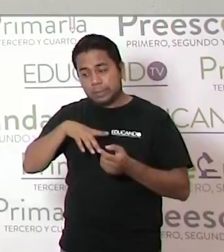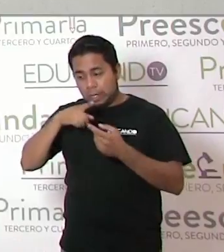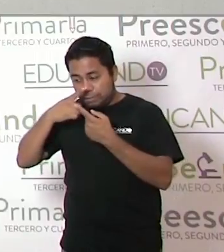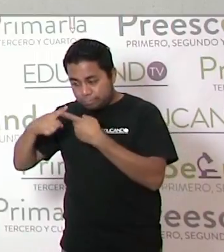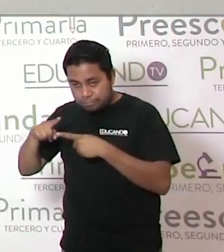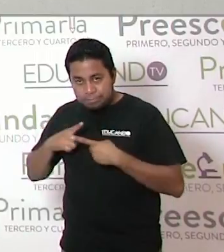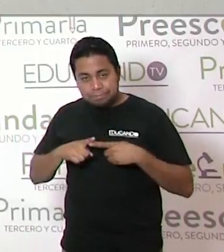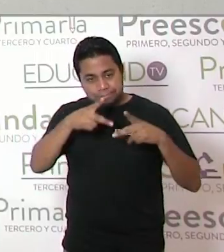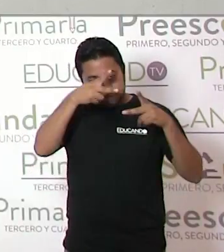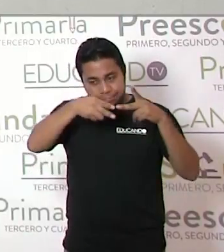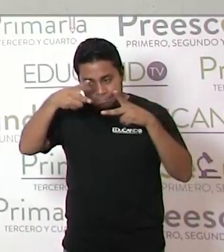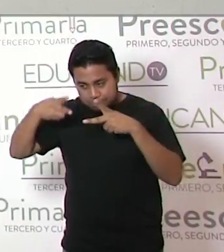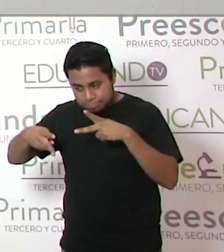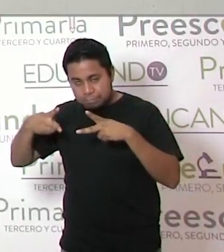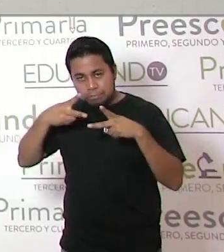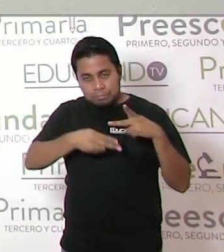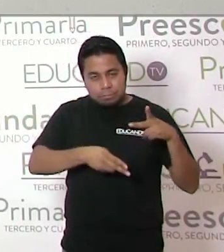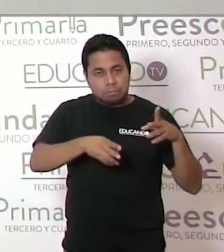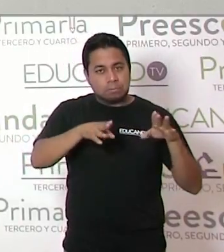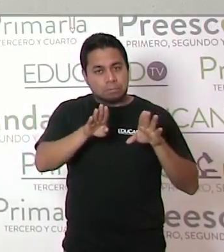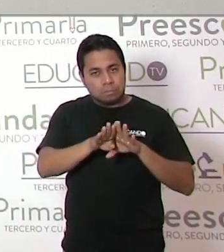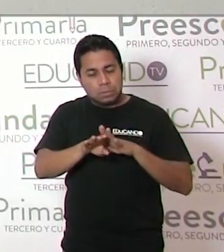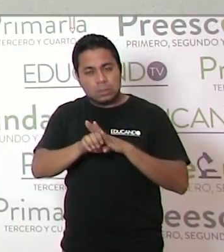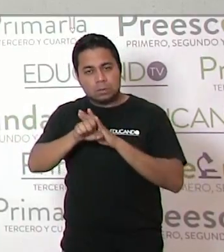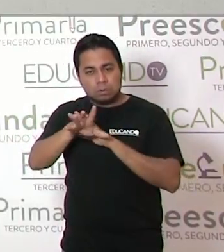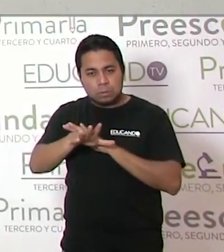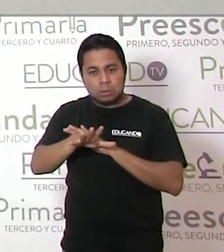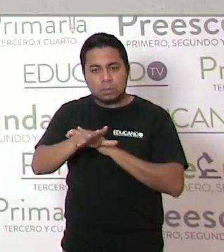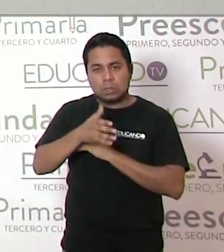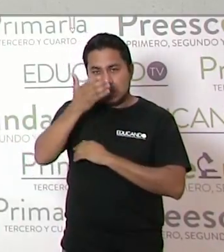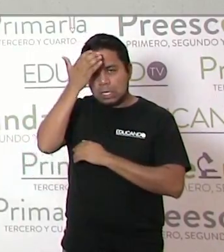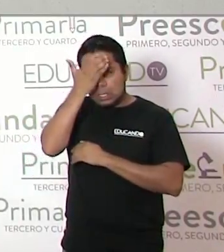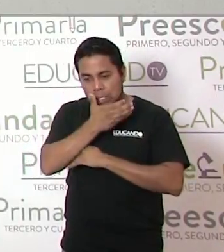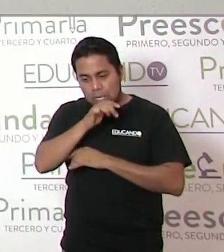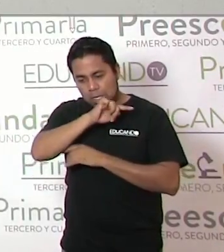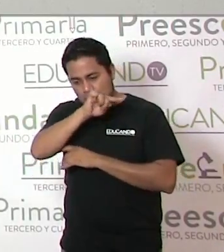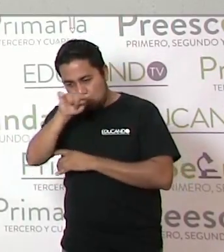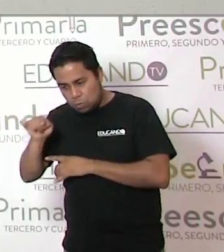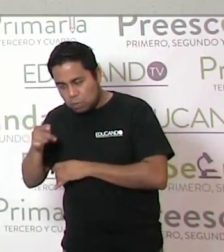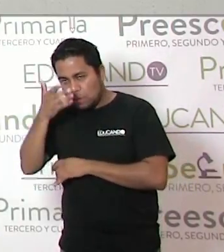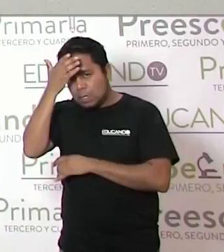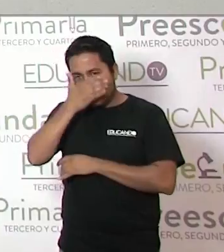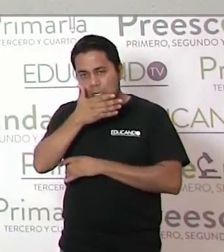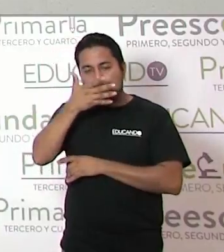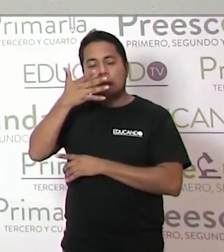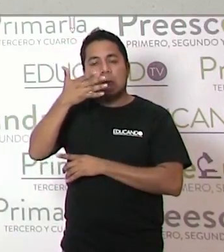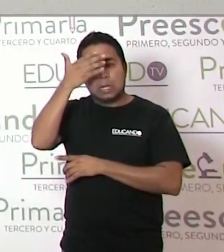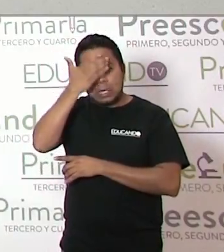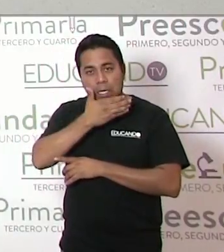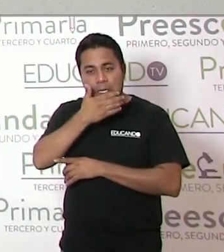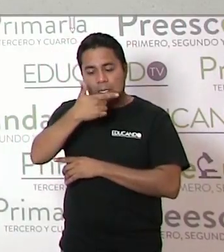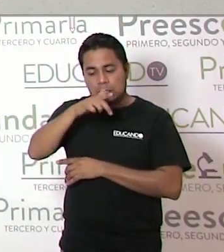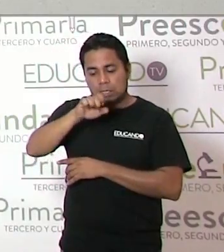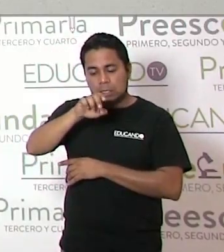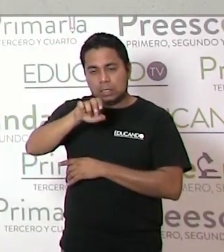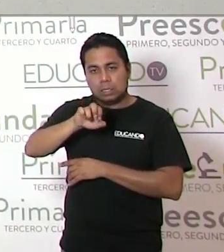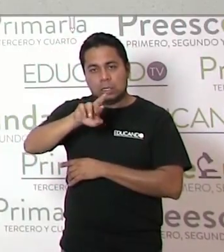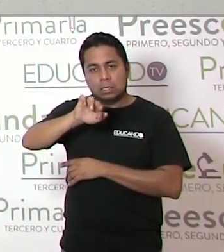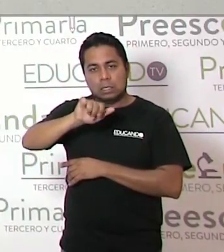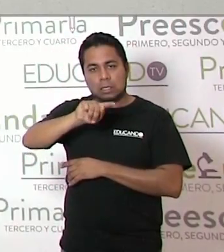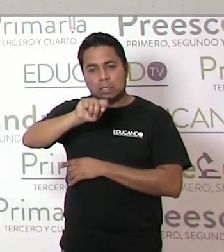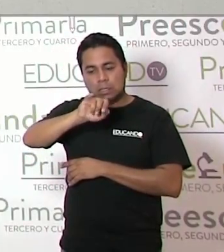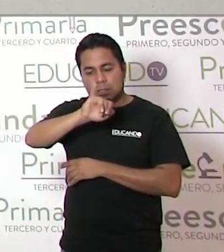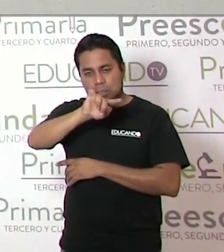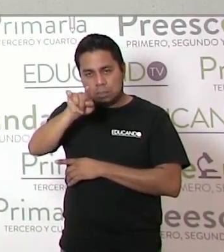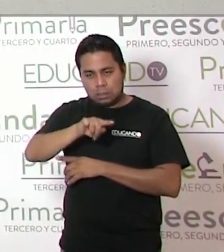partes, como cara a la curva, cara plana, generatriz, altura y radio de